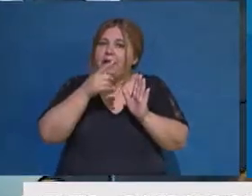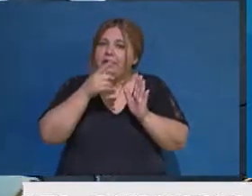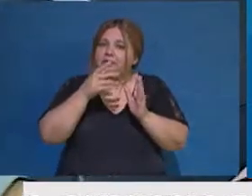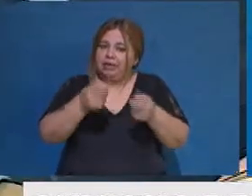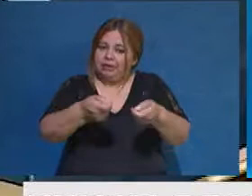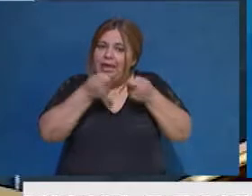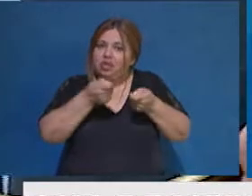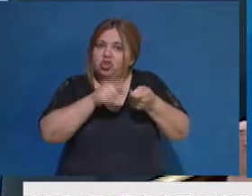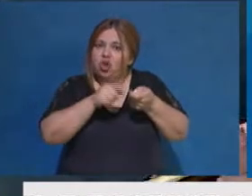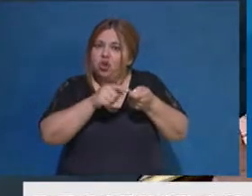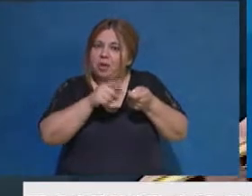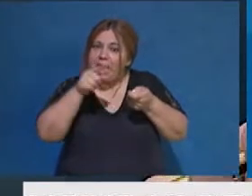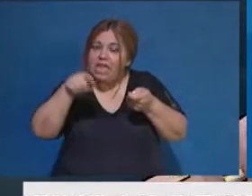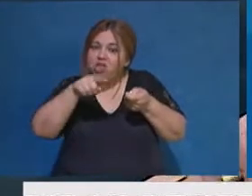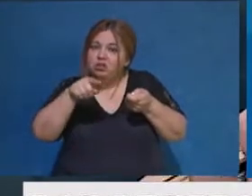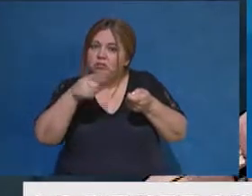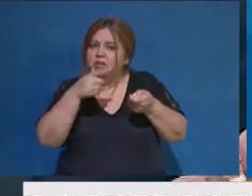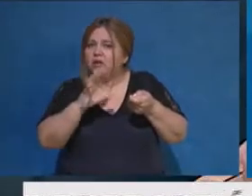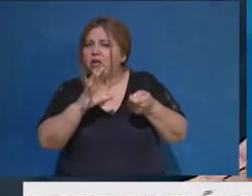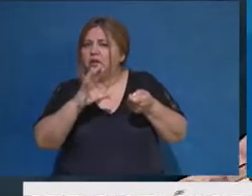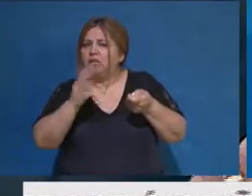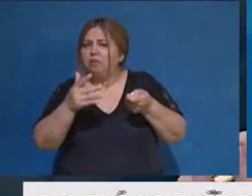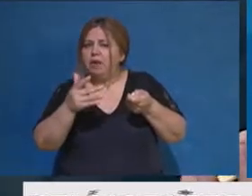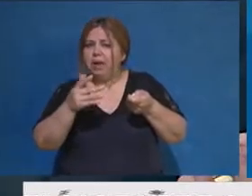esa forma, que no busca otra cosa que